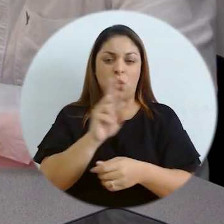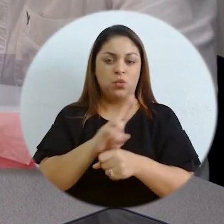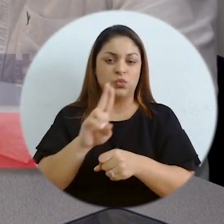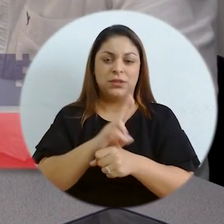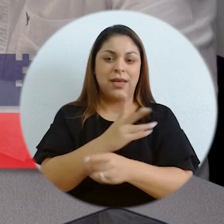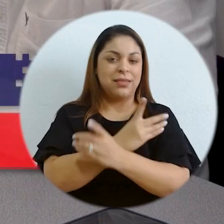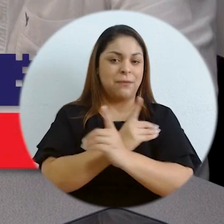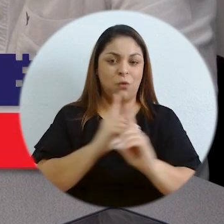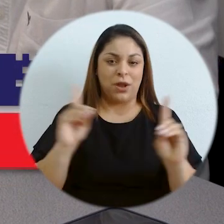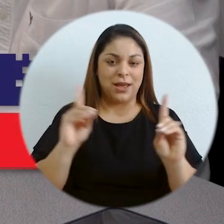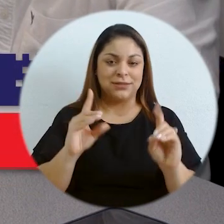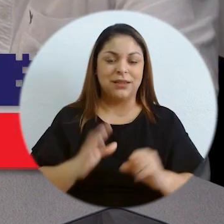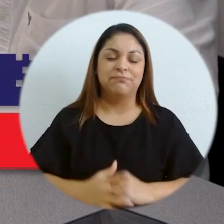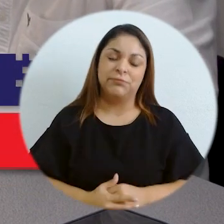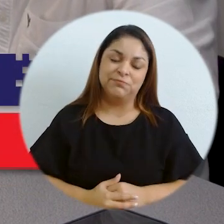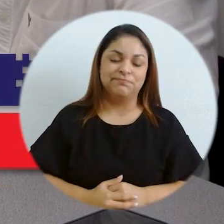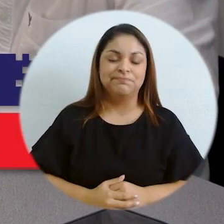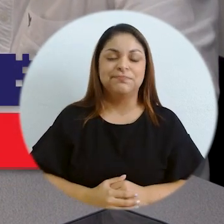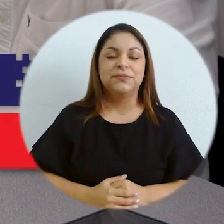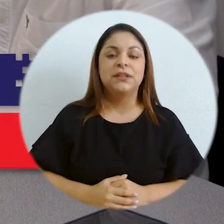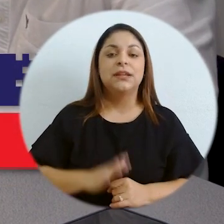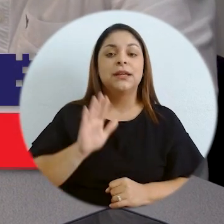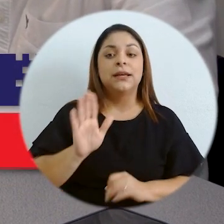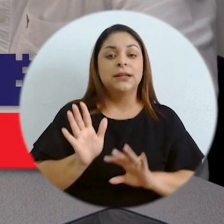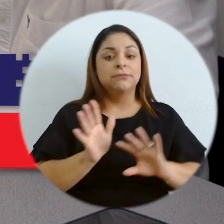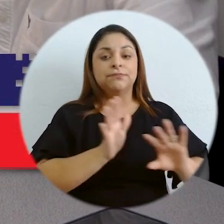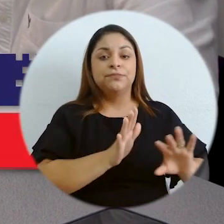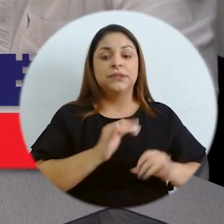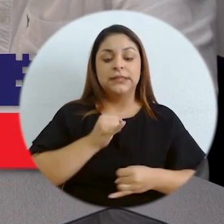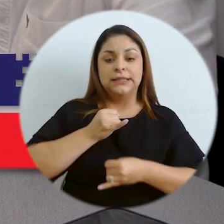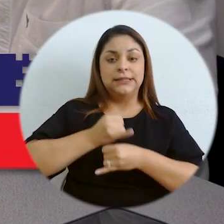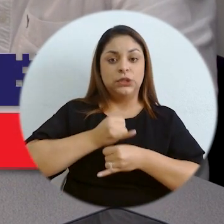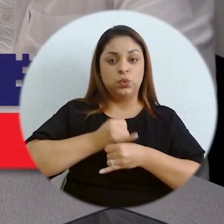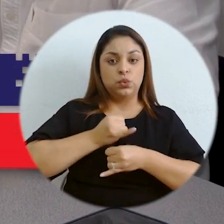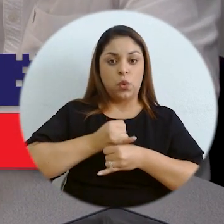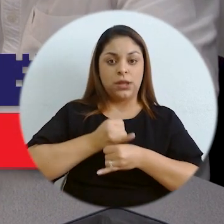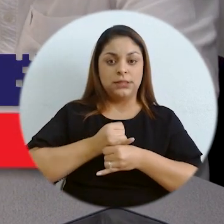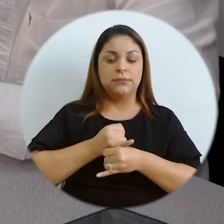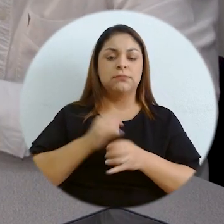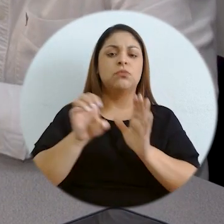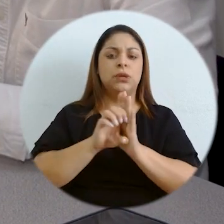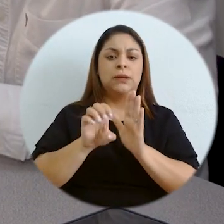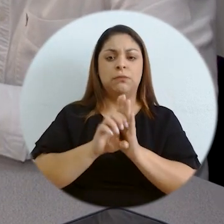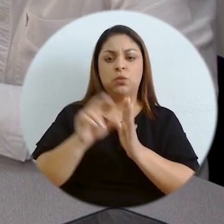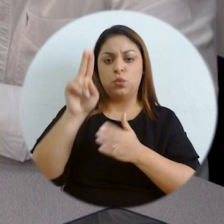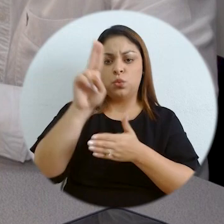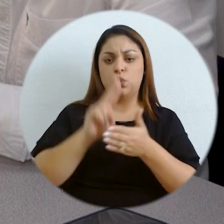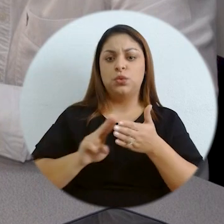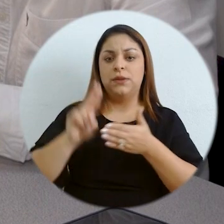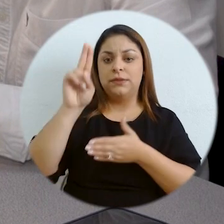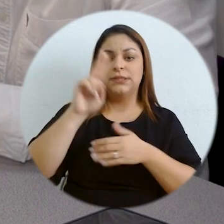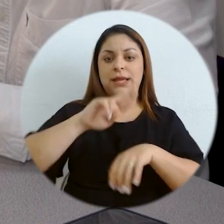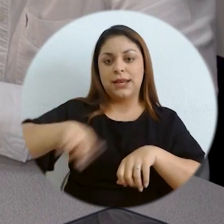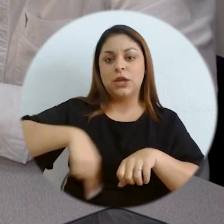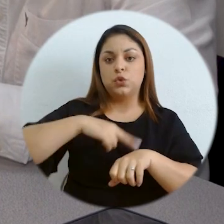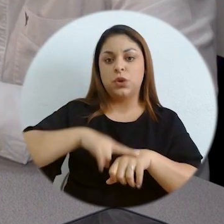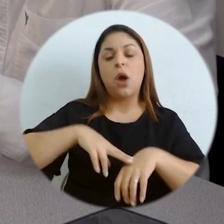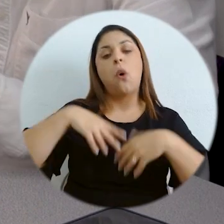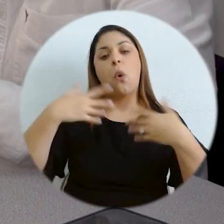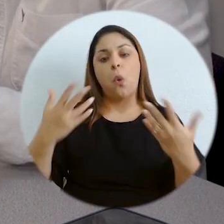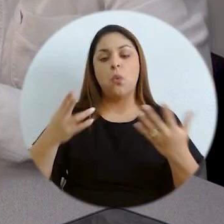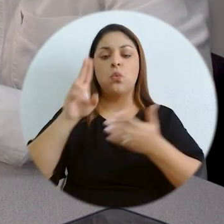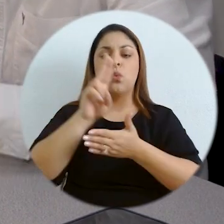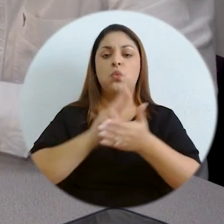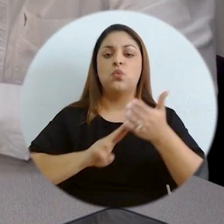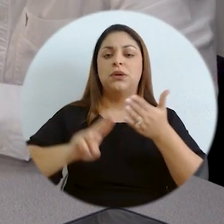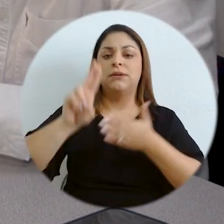Hablabas de gobiernos locales o de gobierno en general, pero en el caso de las instituciones, y podemos poner, por ejemplo, a la UNA